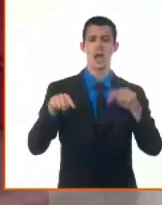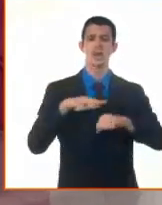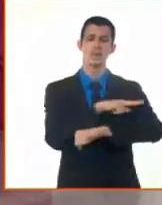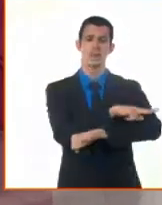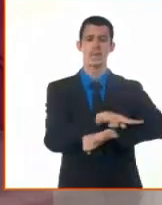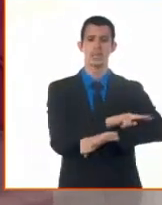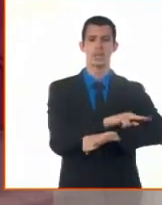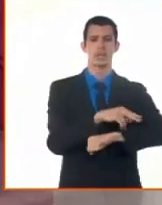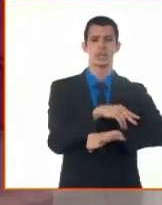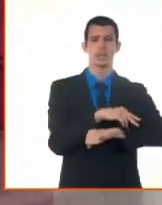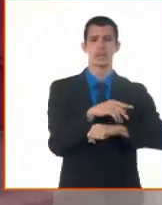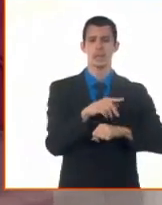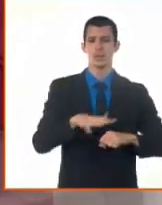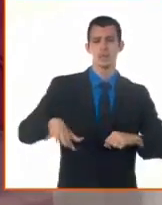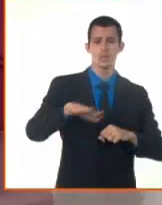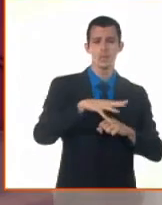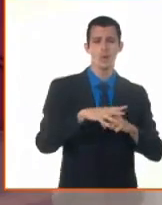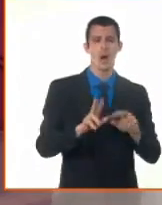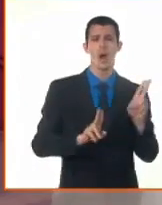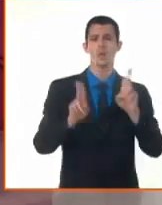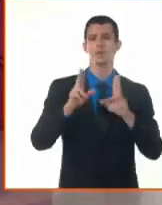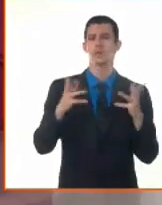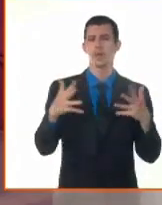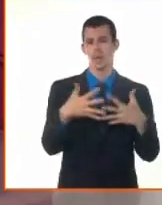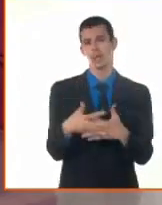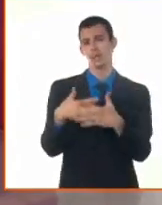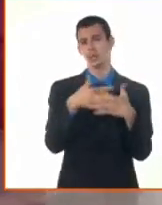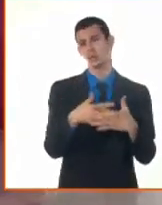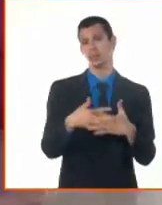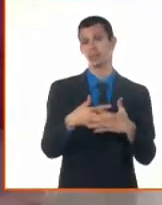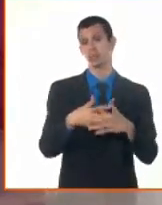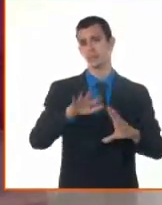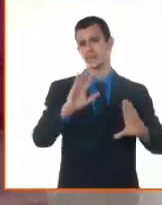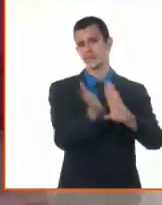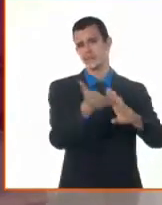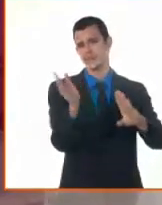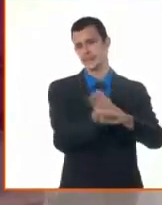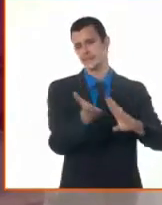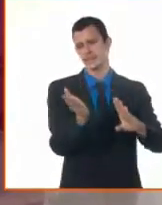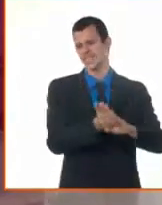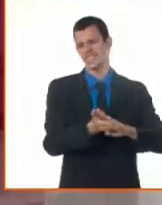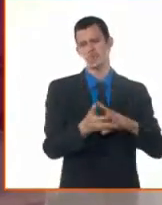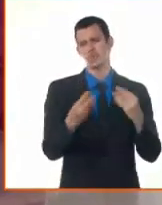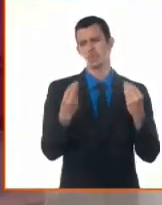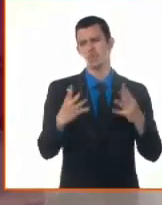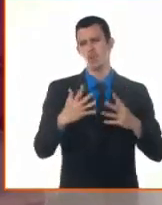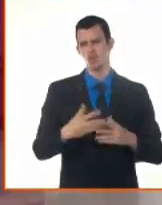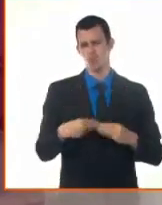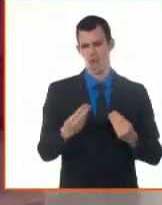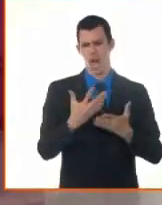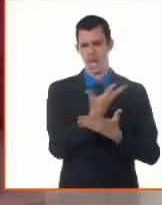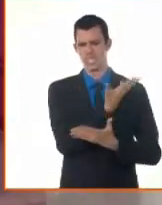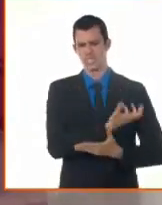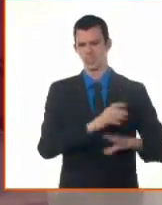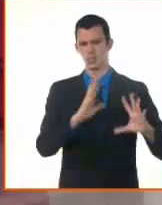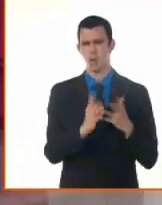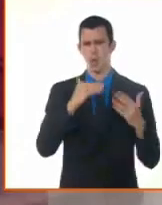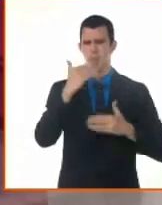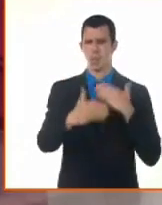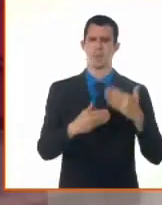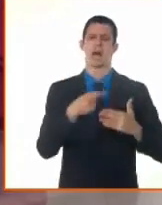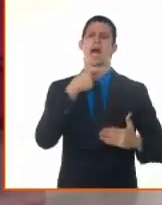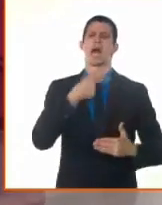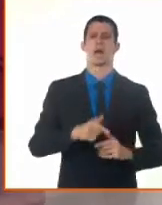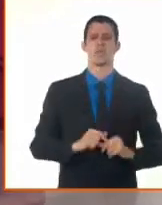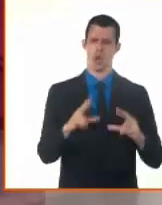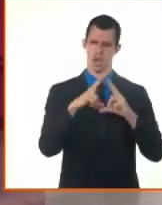de América Latina como es el caso de Cuba Nicaragua también en contra de Bolivia y de Bolivia yo creo